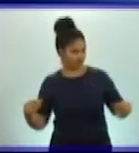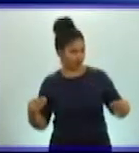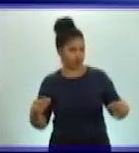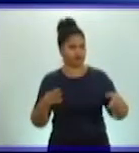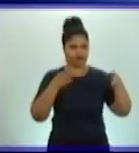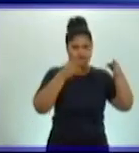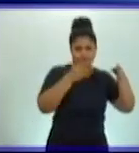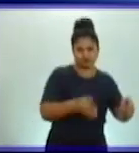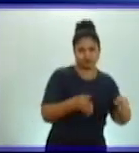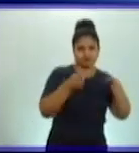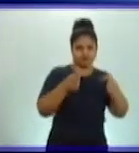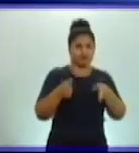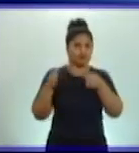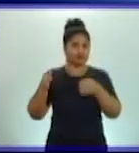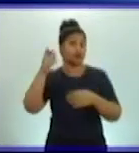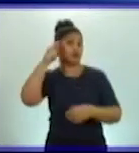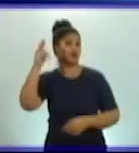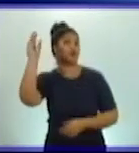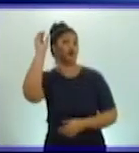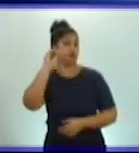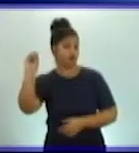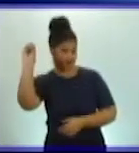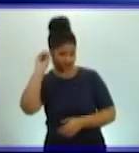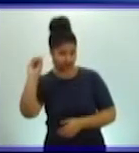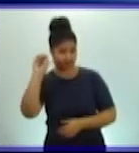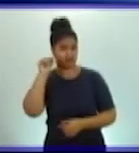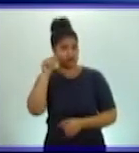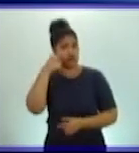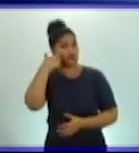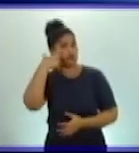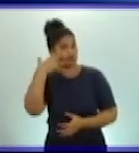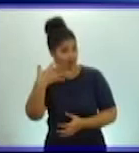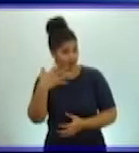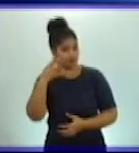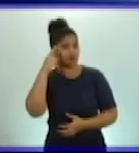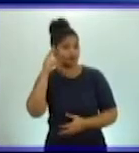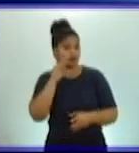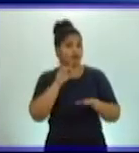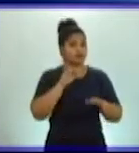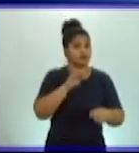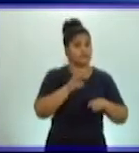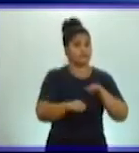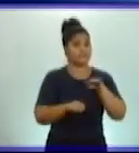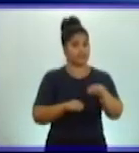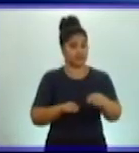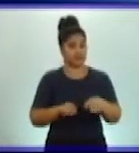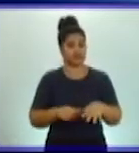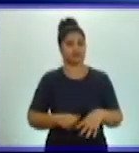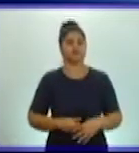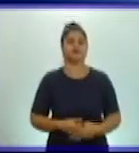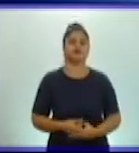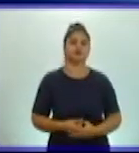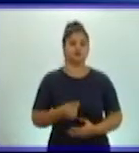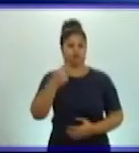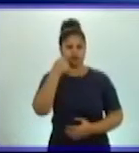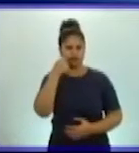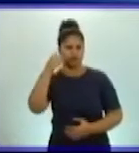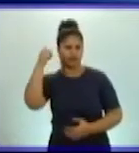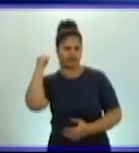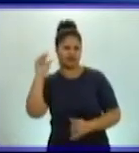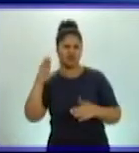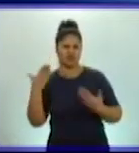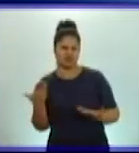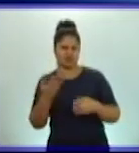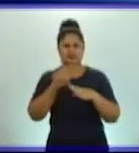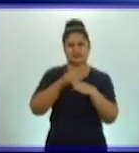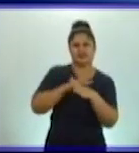con calma, pero vamos a preguntarnos, ¿qué dice? ¿Qué dice ese texto? ¿Por qué se dice? ¿Para